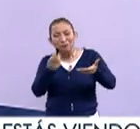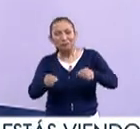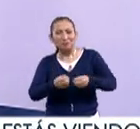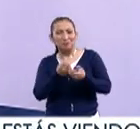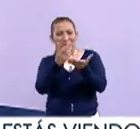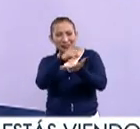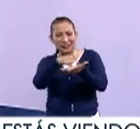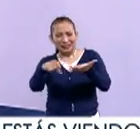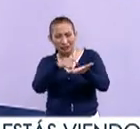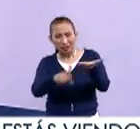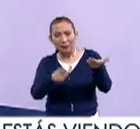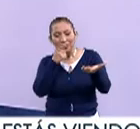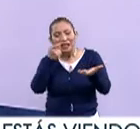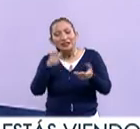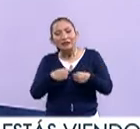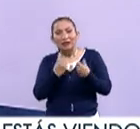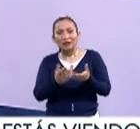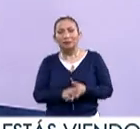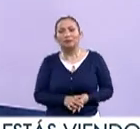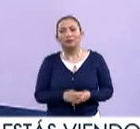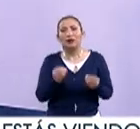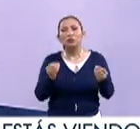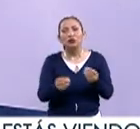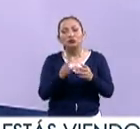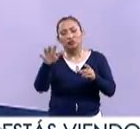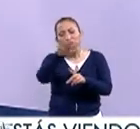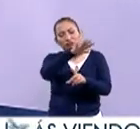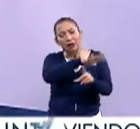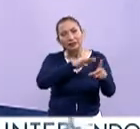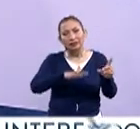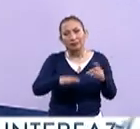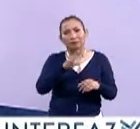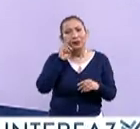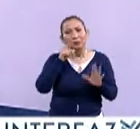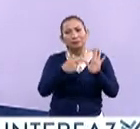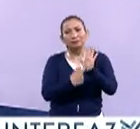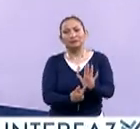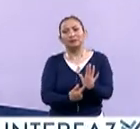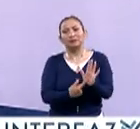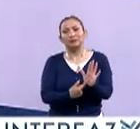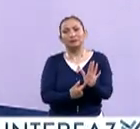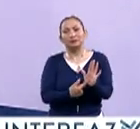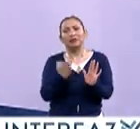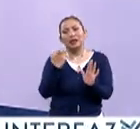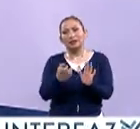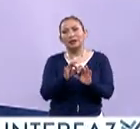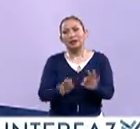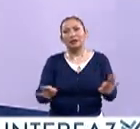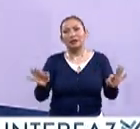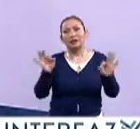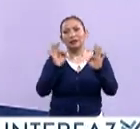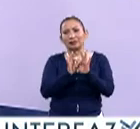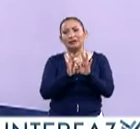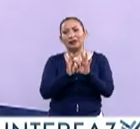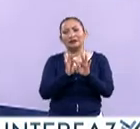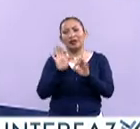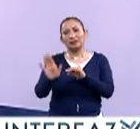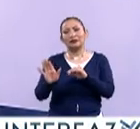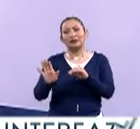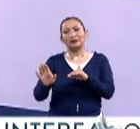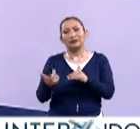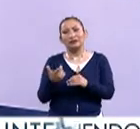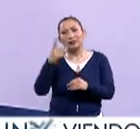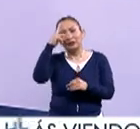ser nosotros en vida. En fin, muchos aspectos que veremos reflejados con esta importante manera de